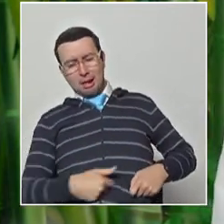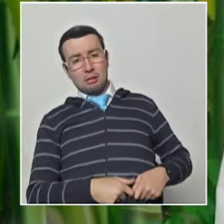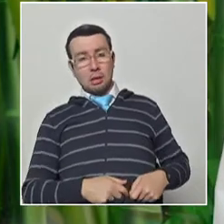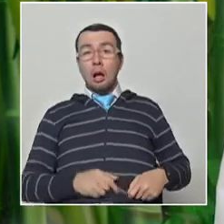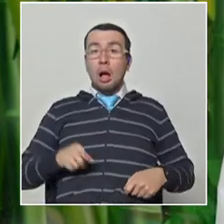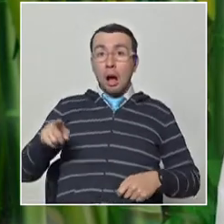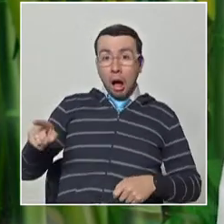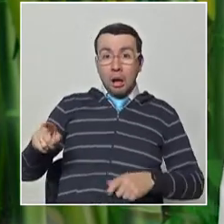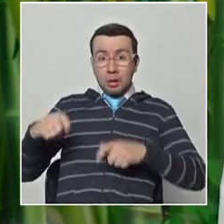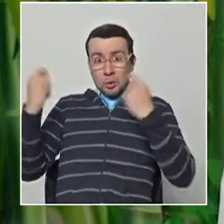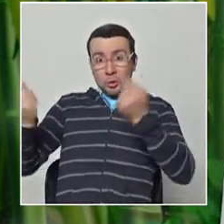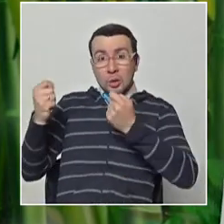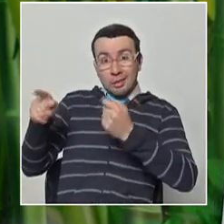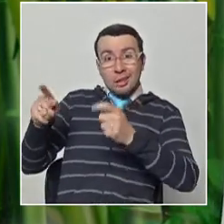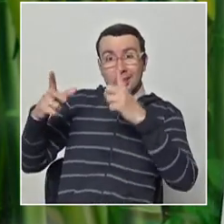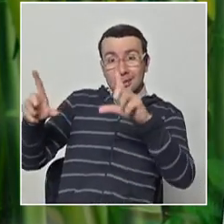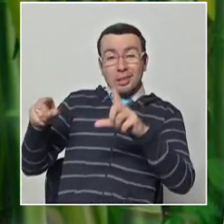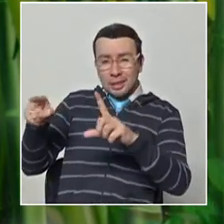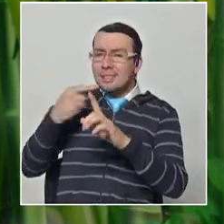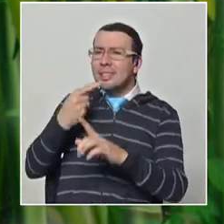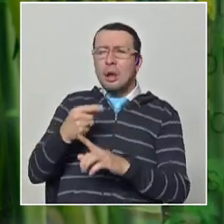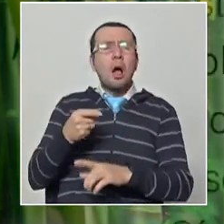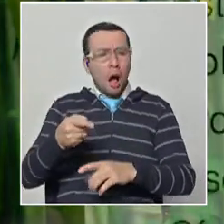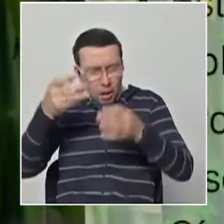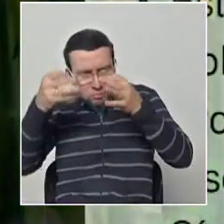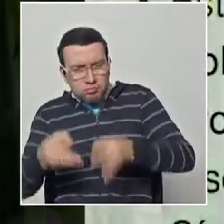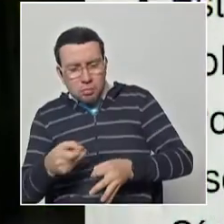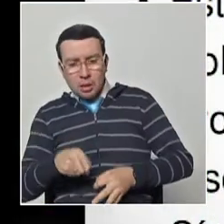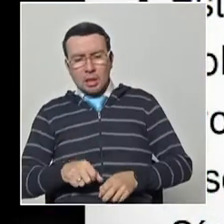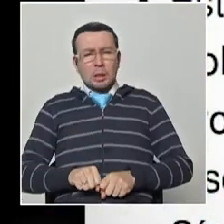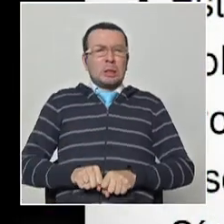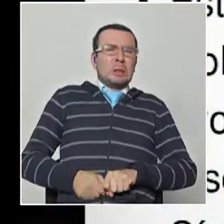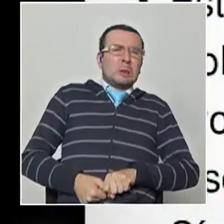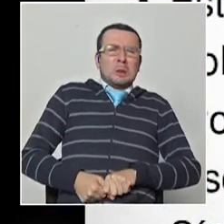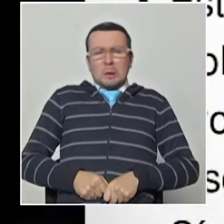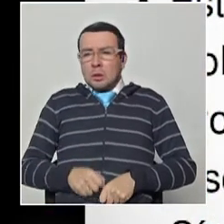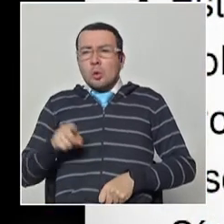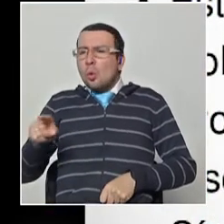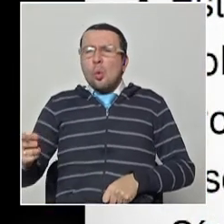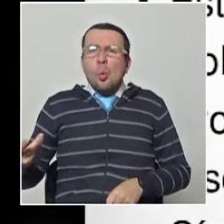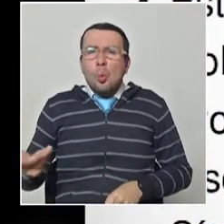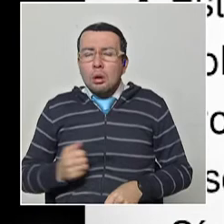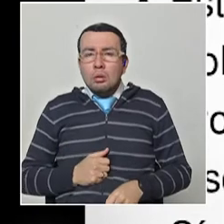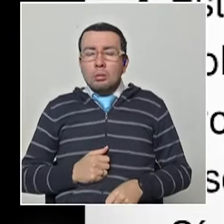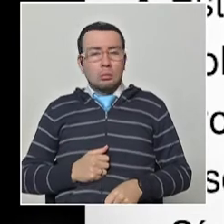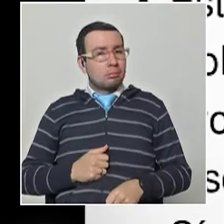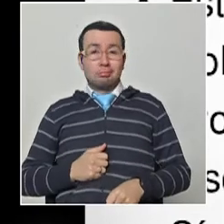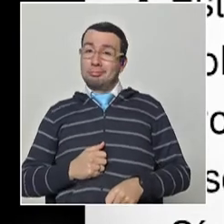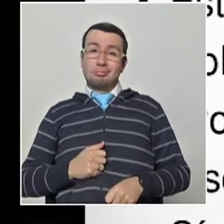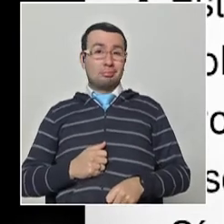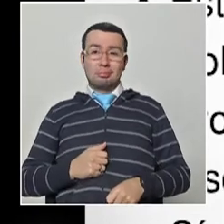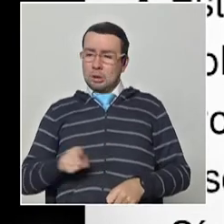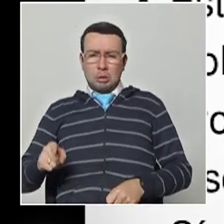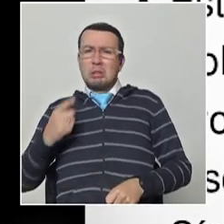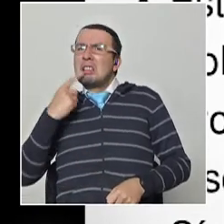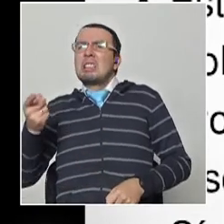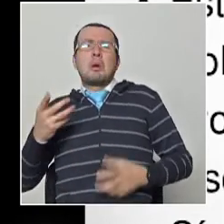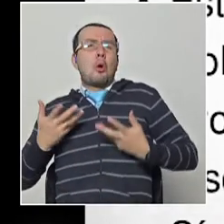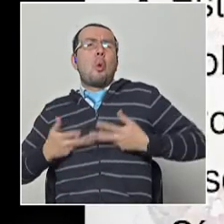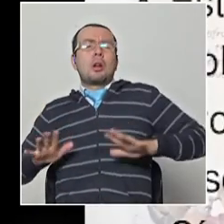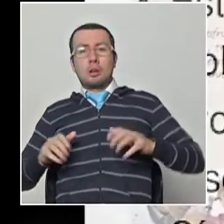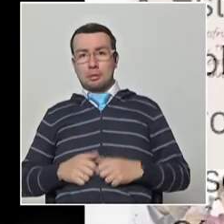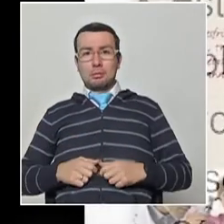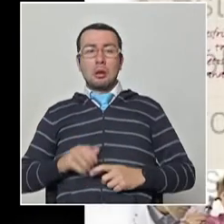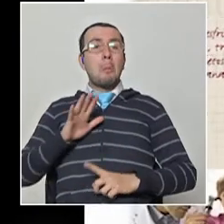para qué o para cuál cólico servía esa pastilla no es justo no podemos seguir tapando los